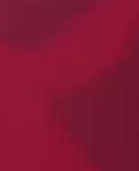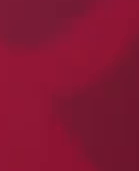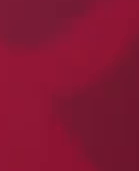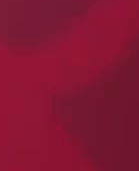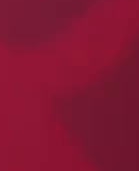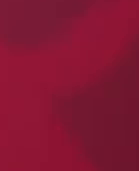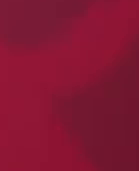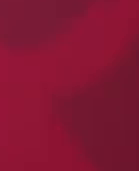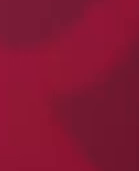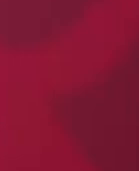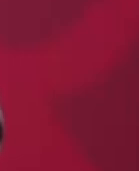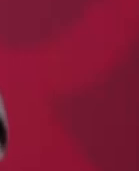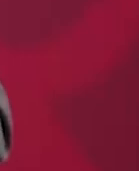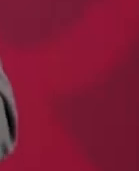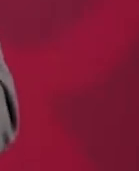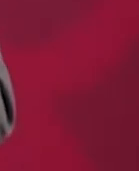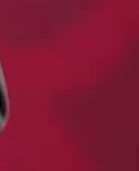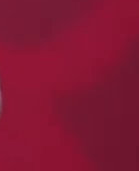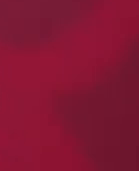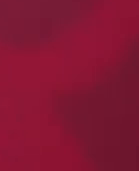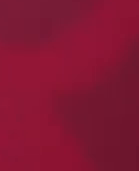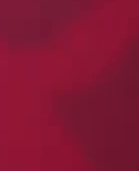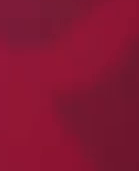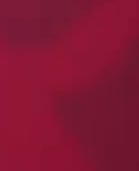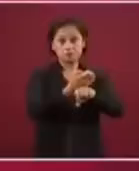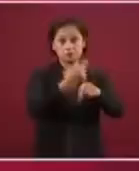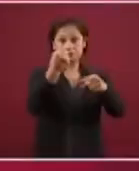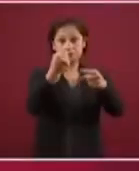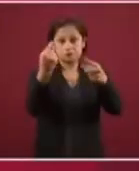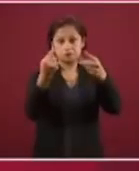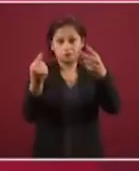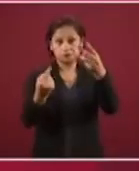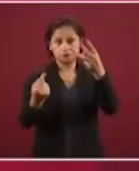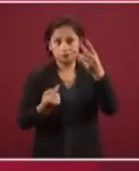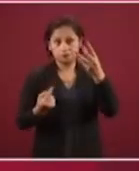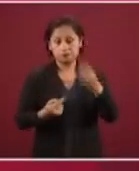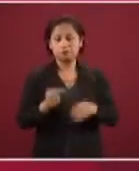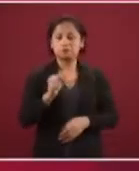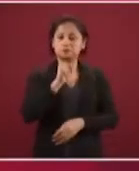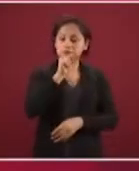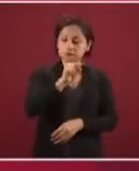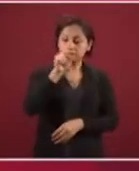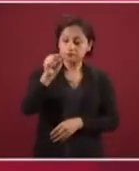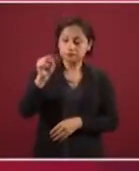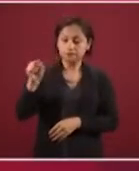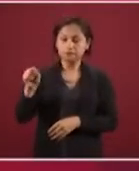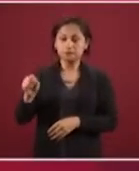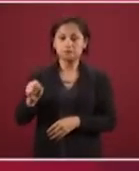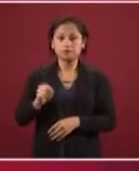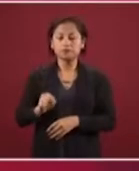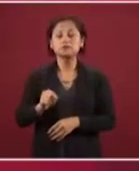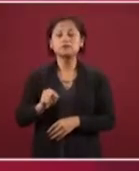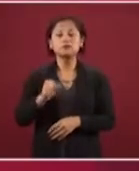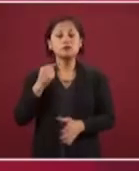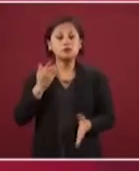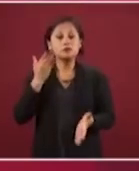Ese es el recorrido. Estamos visitando las comunidades de los